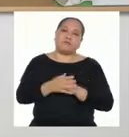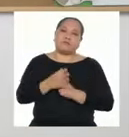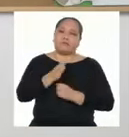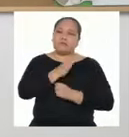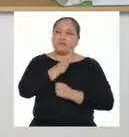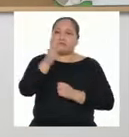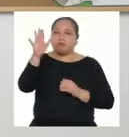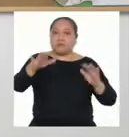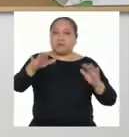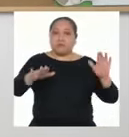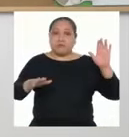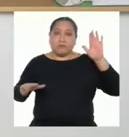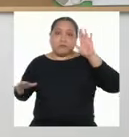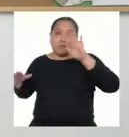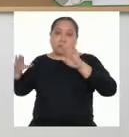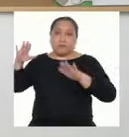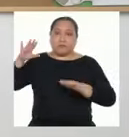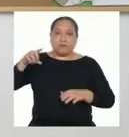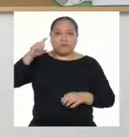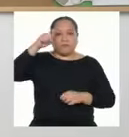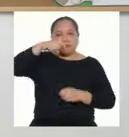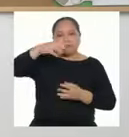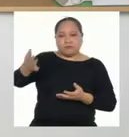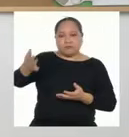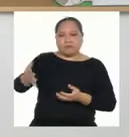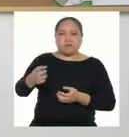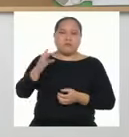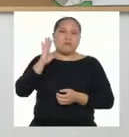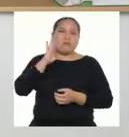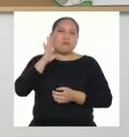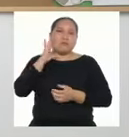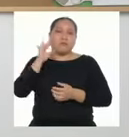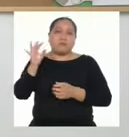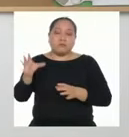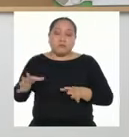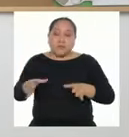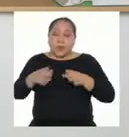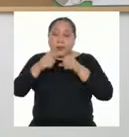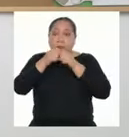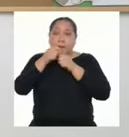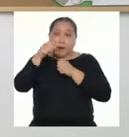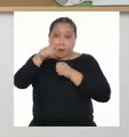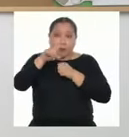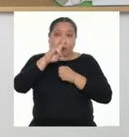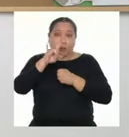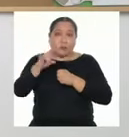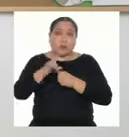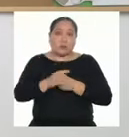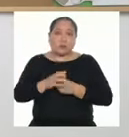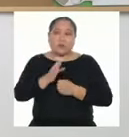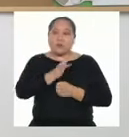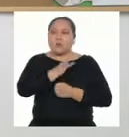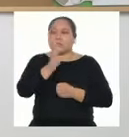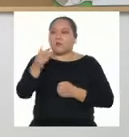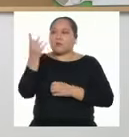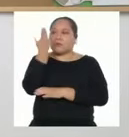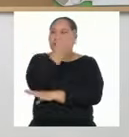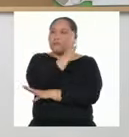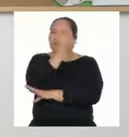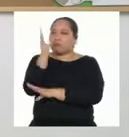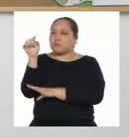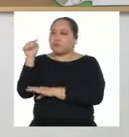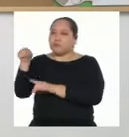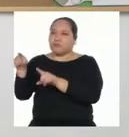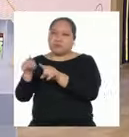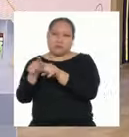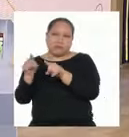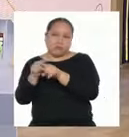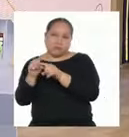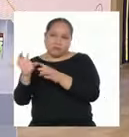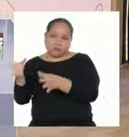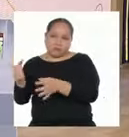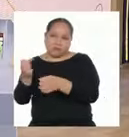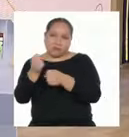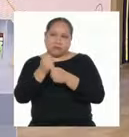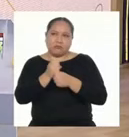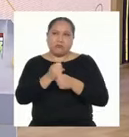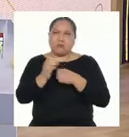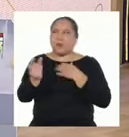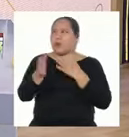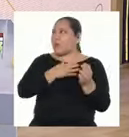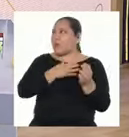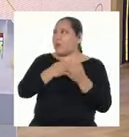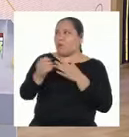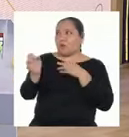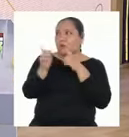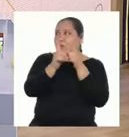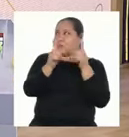vamos a la playa, debemos recoger los residuos plásticos que usemos. Si vamos al campo, también obviamente. O a